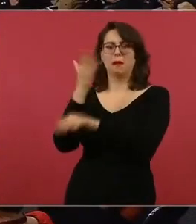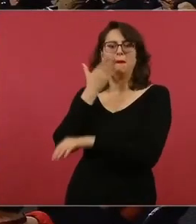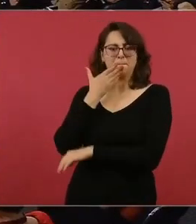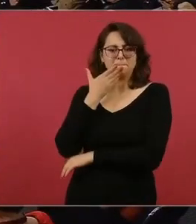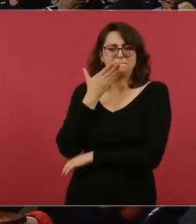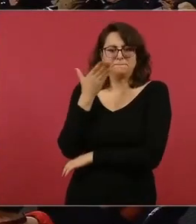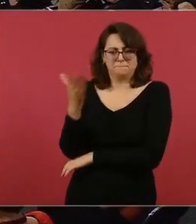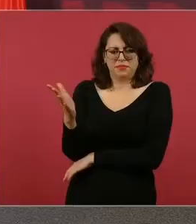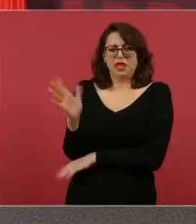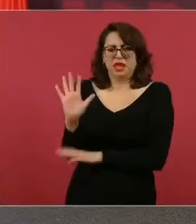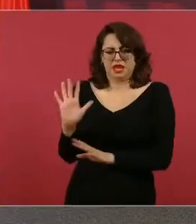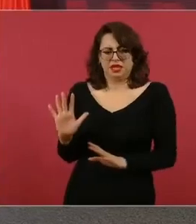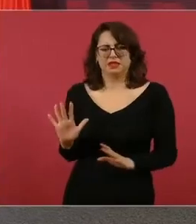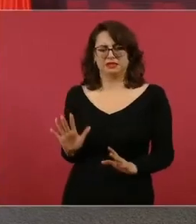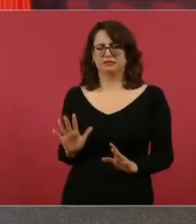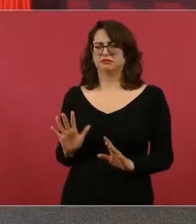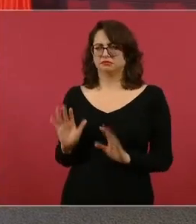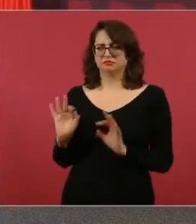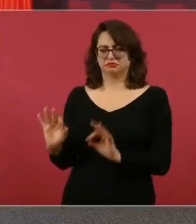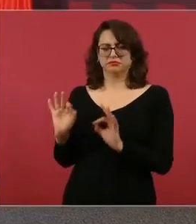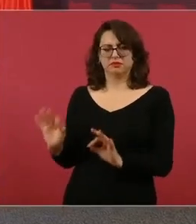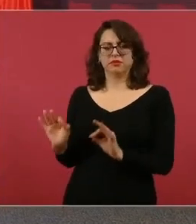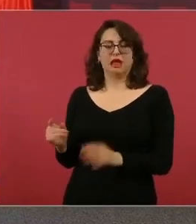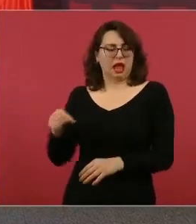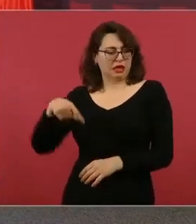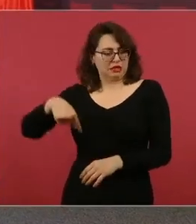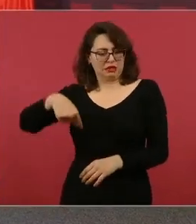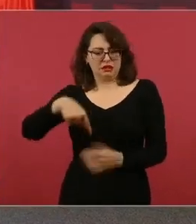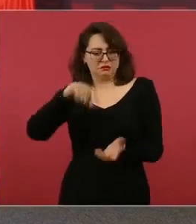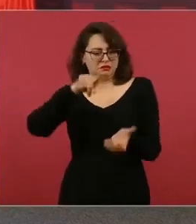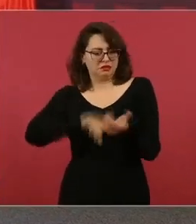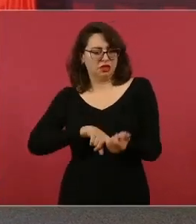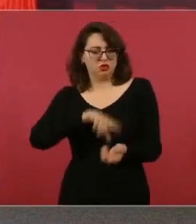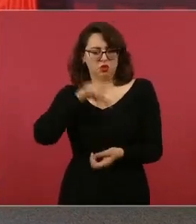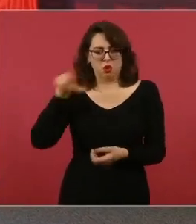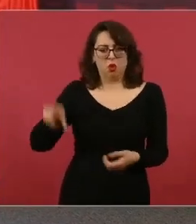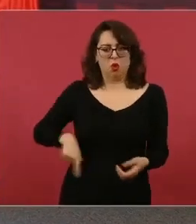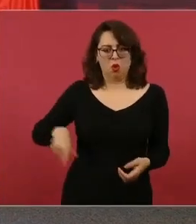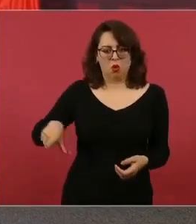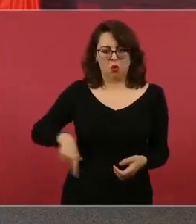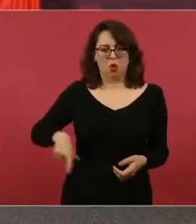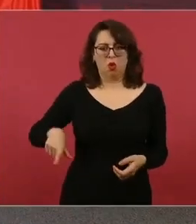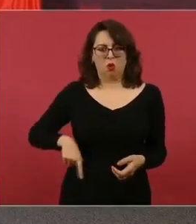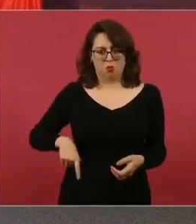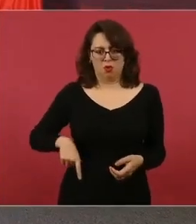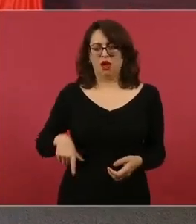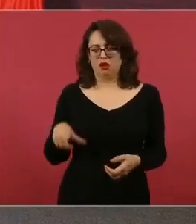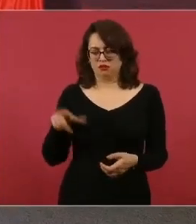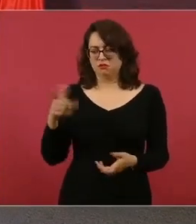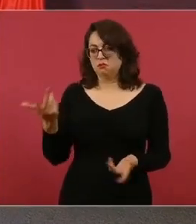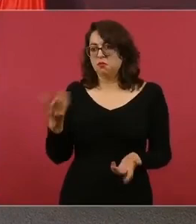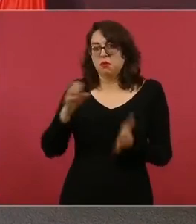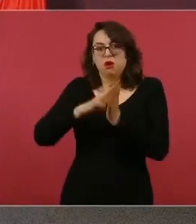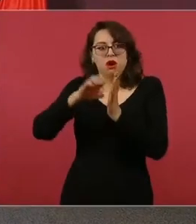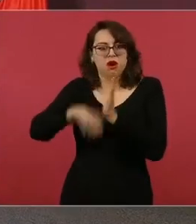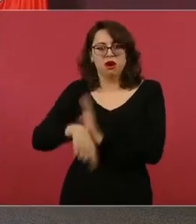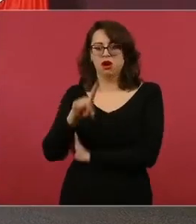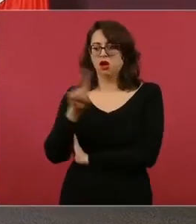que es muy buen director del Seguro Social, es de ciencia política del ITAM,